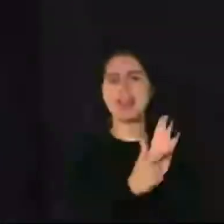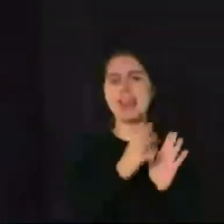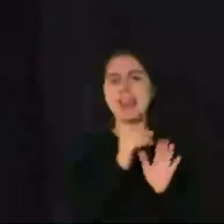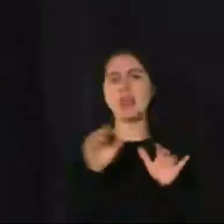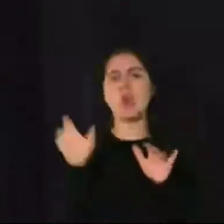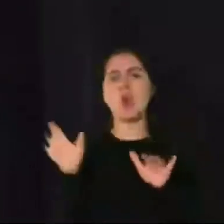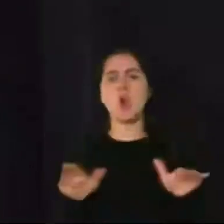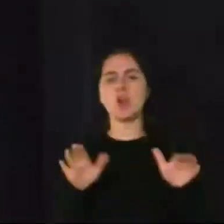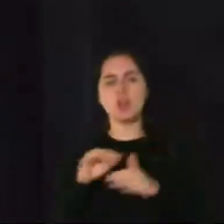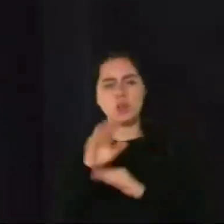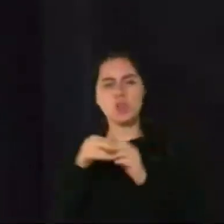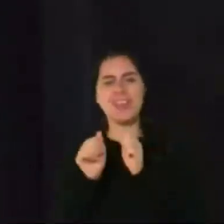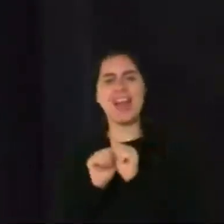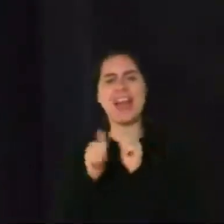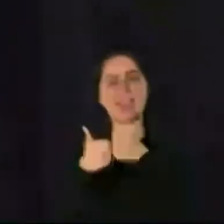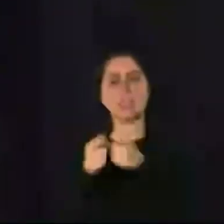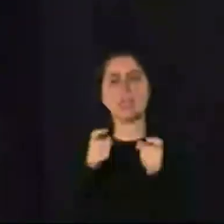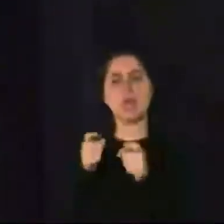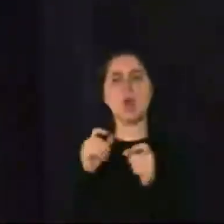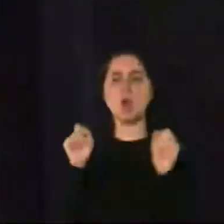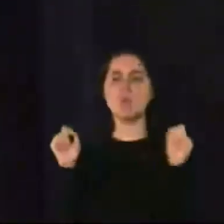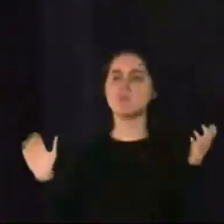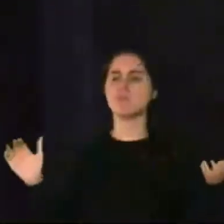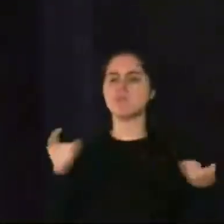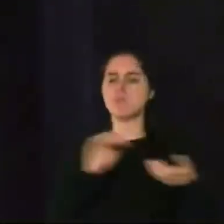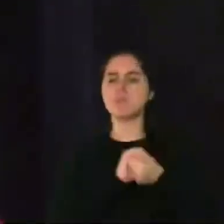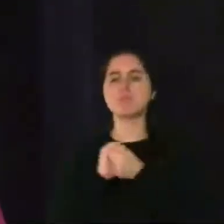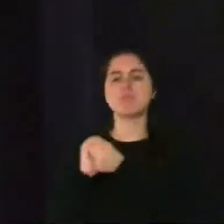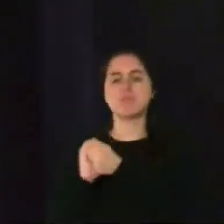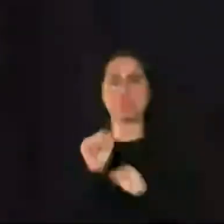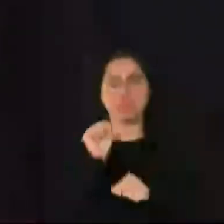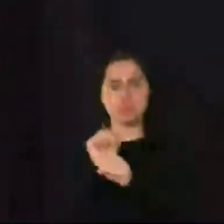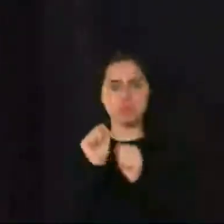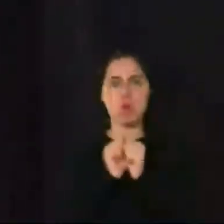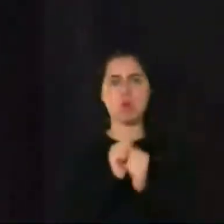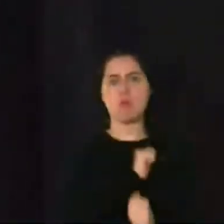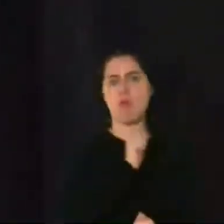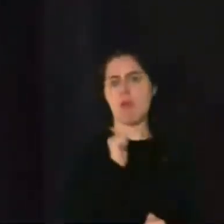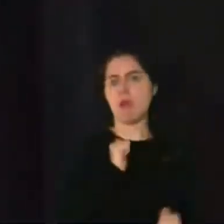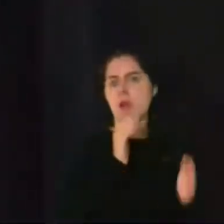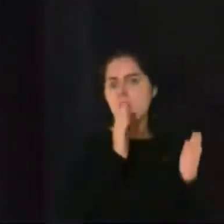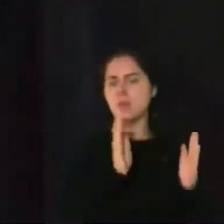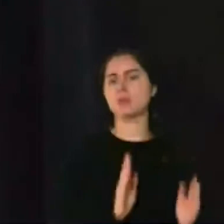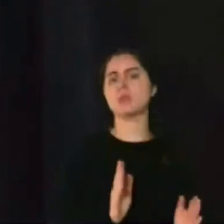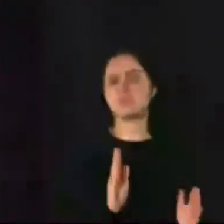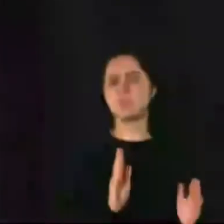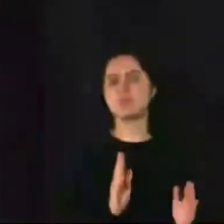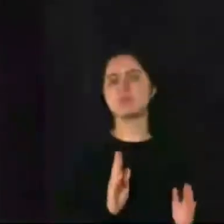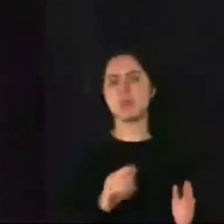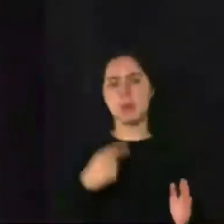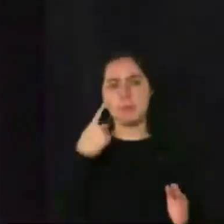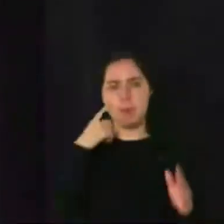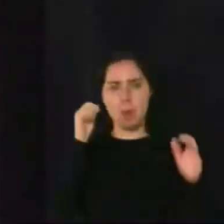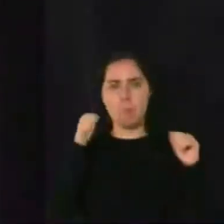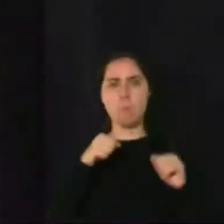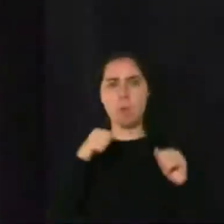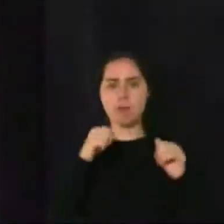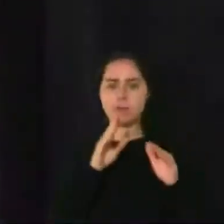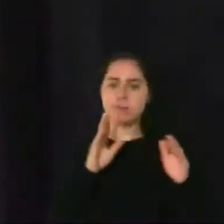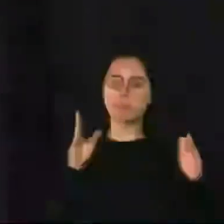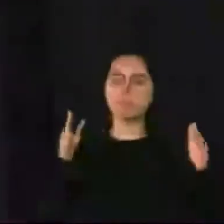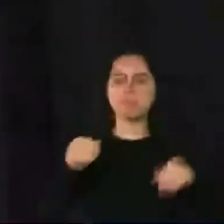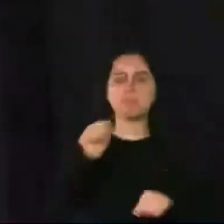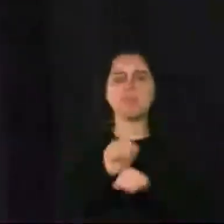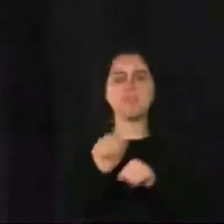reguladoras, que vamos a trabajar en conjunto con los alcaldes y las alcaldesas, para que podamos intervenir con aquel negocio que no